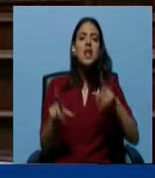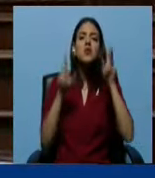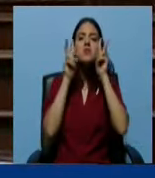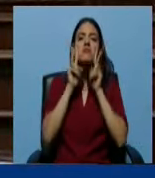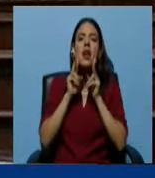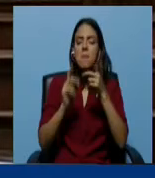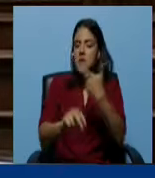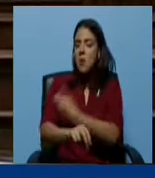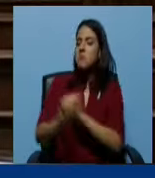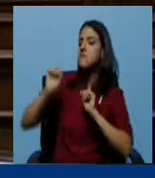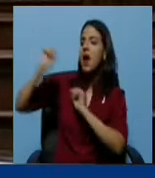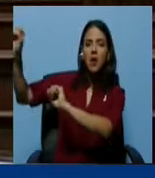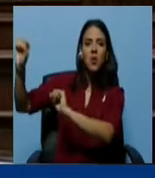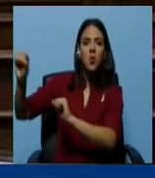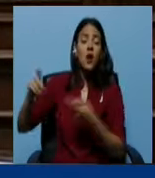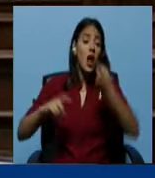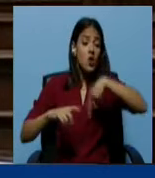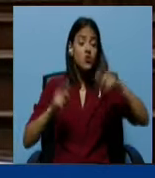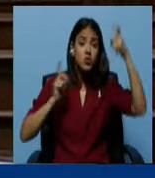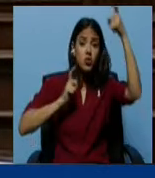que hacen del chavismo una fuerza